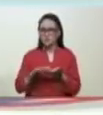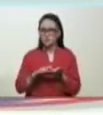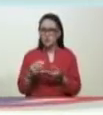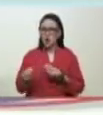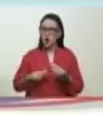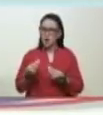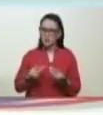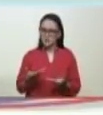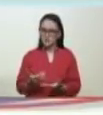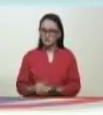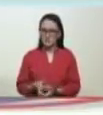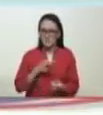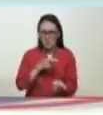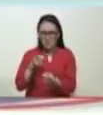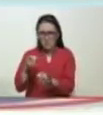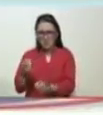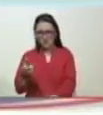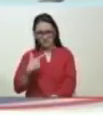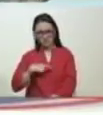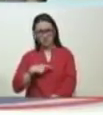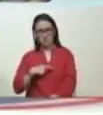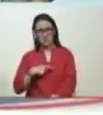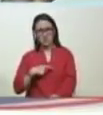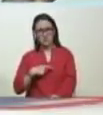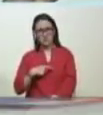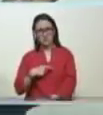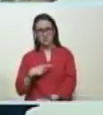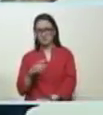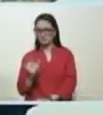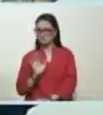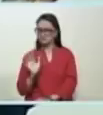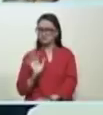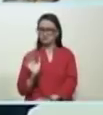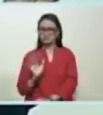conflicto? A bala, con fusiles,